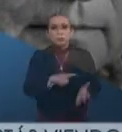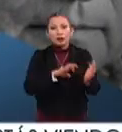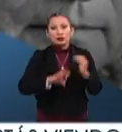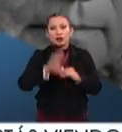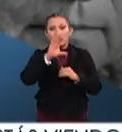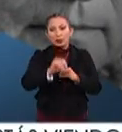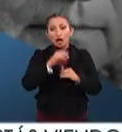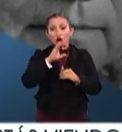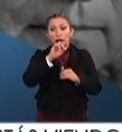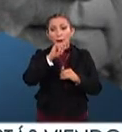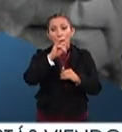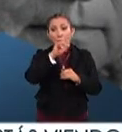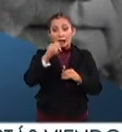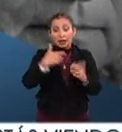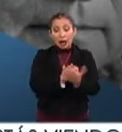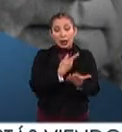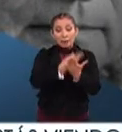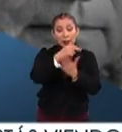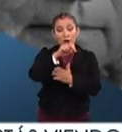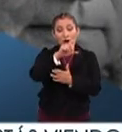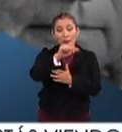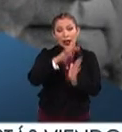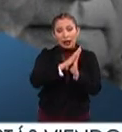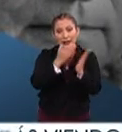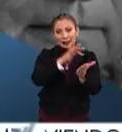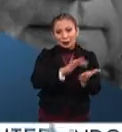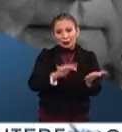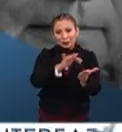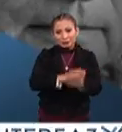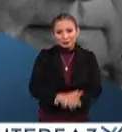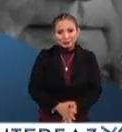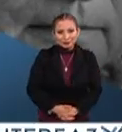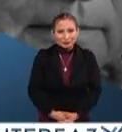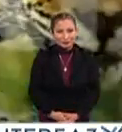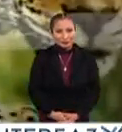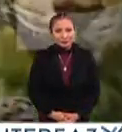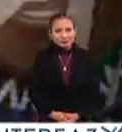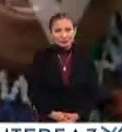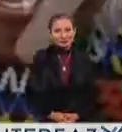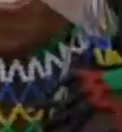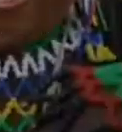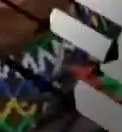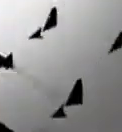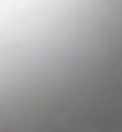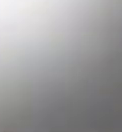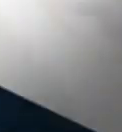En 1990, Octavio Paz gana el Premio Nobel de Literatura.